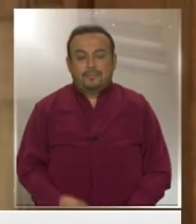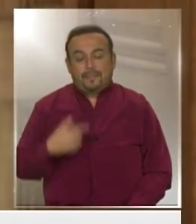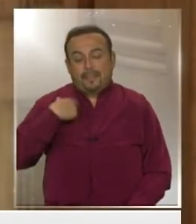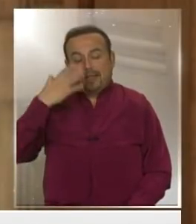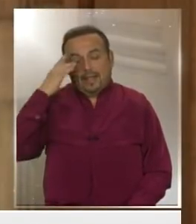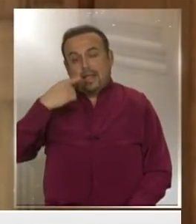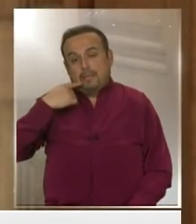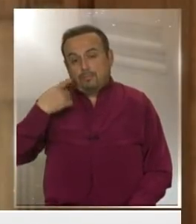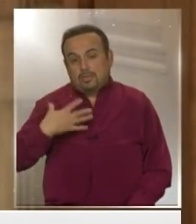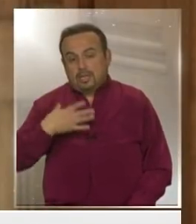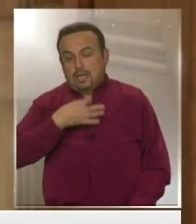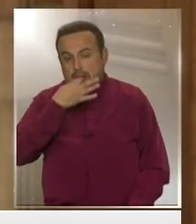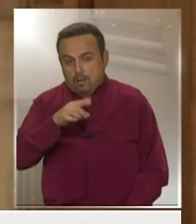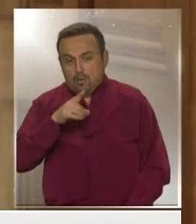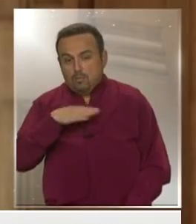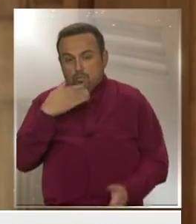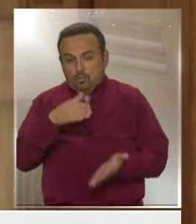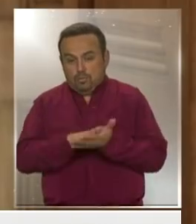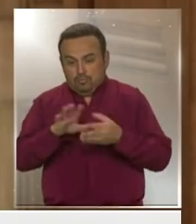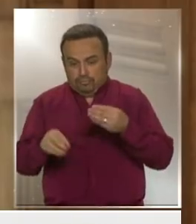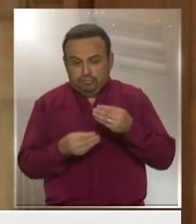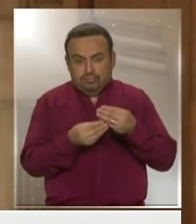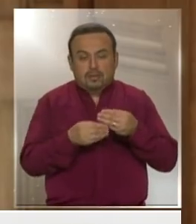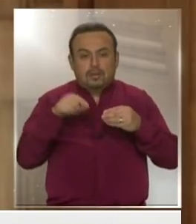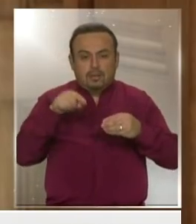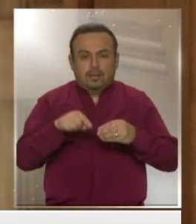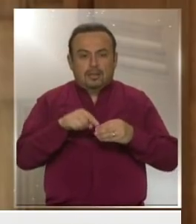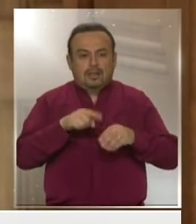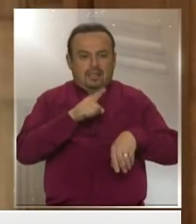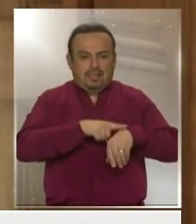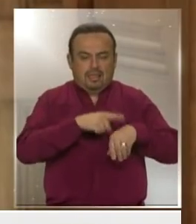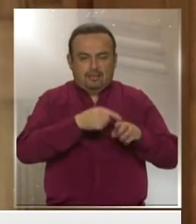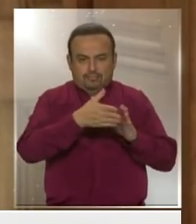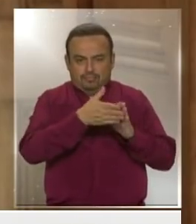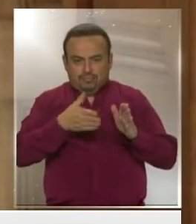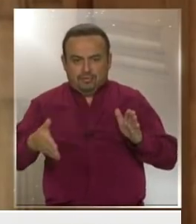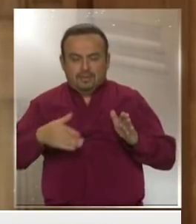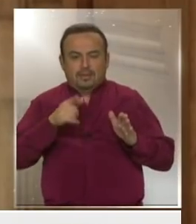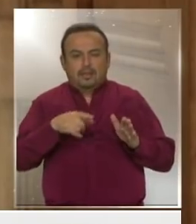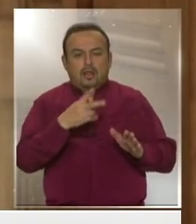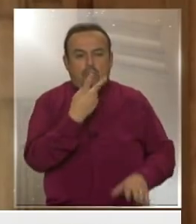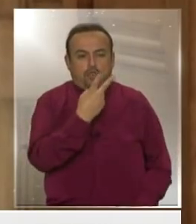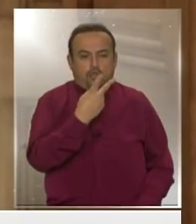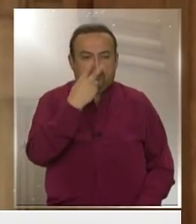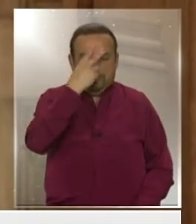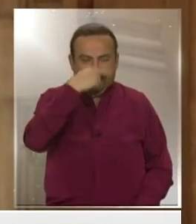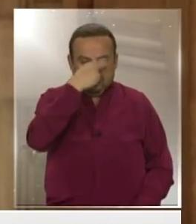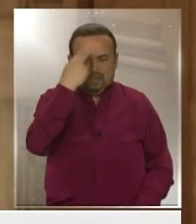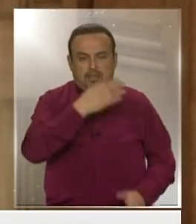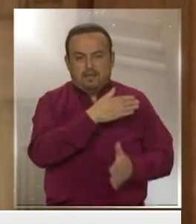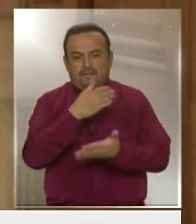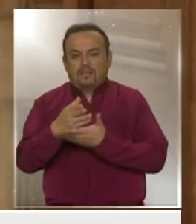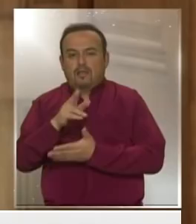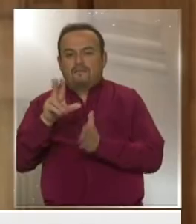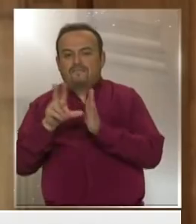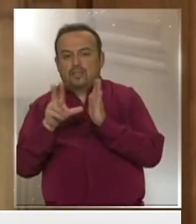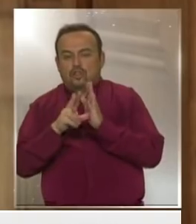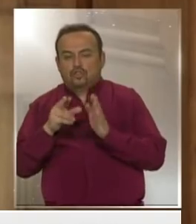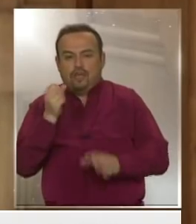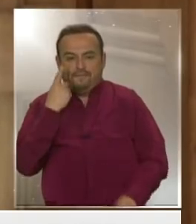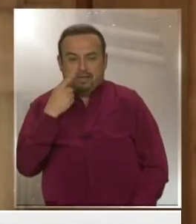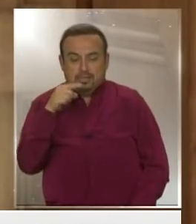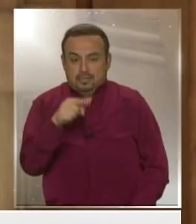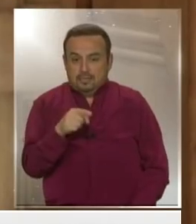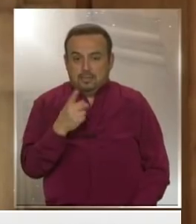que es importante decir que esas muertes adicionales se propagaron durante el periodo comprendido entre el 2 de marzo y el 28 de abril. Por lo tanto,